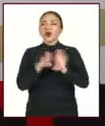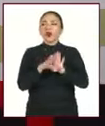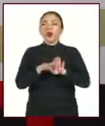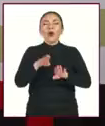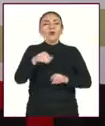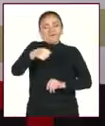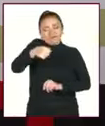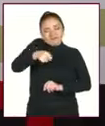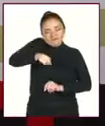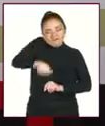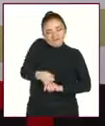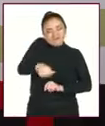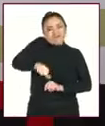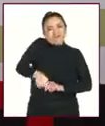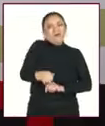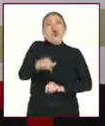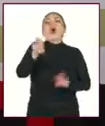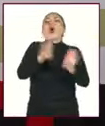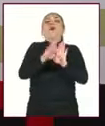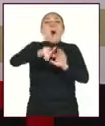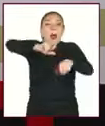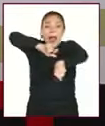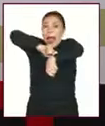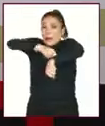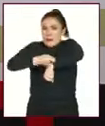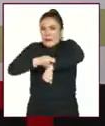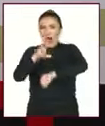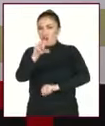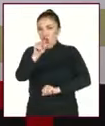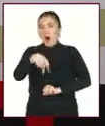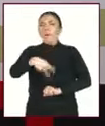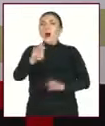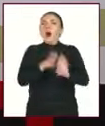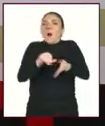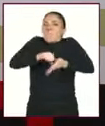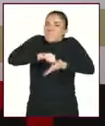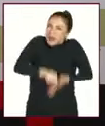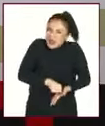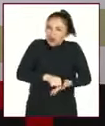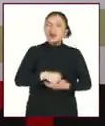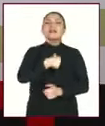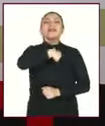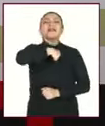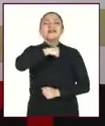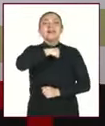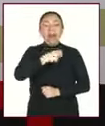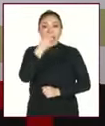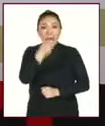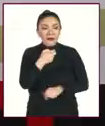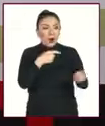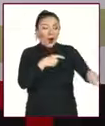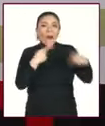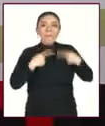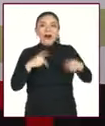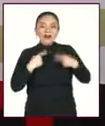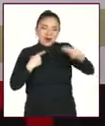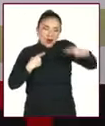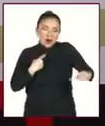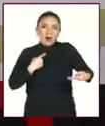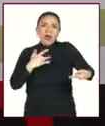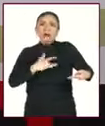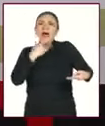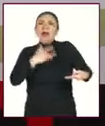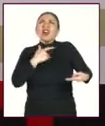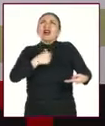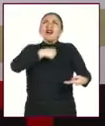darle como no un pellizquito, pero como presionar, y ese estímulo va a causar que el paciente o la persona